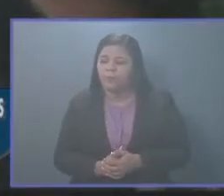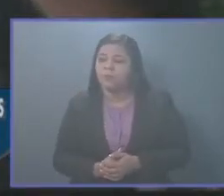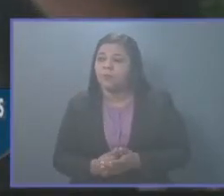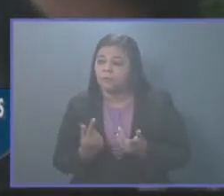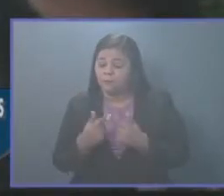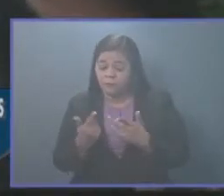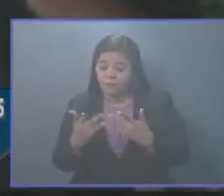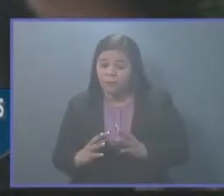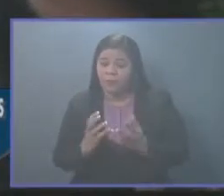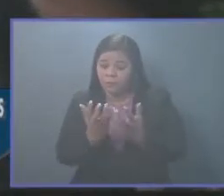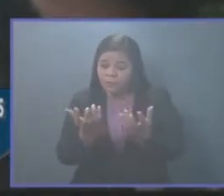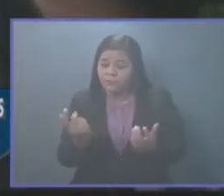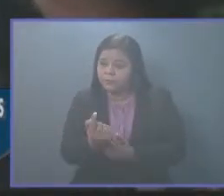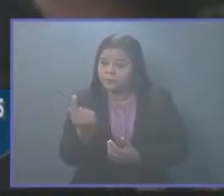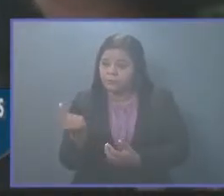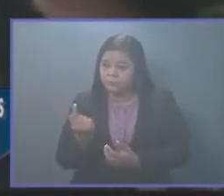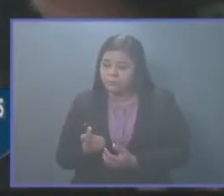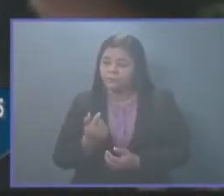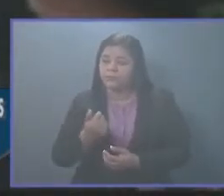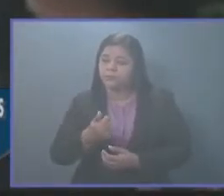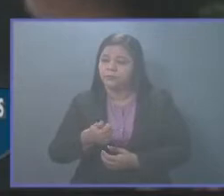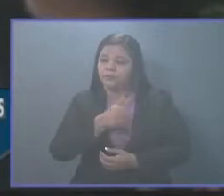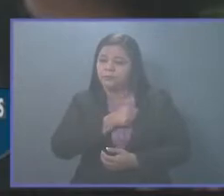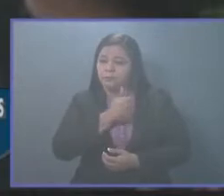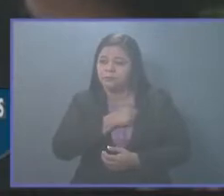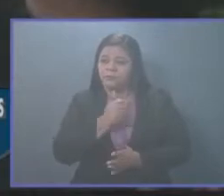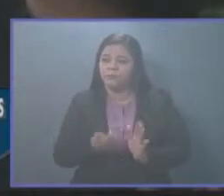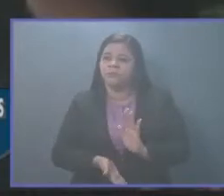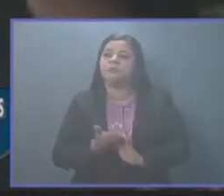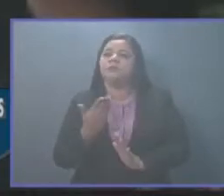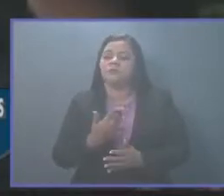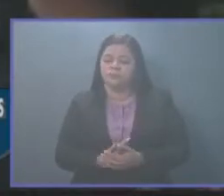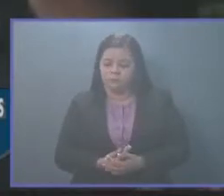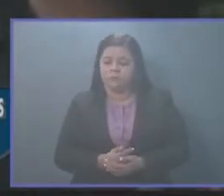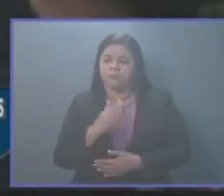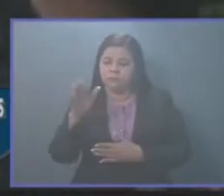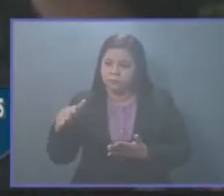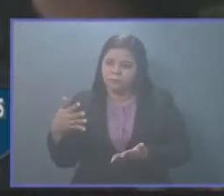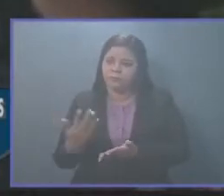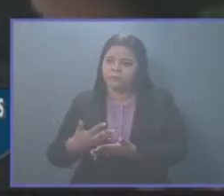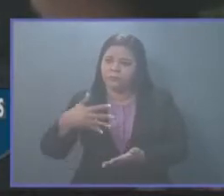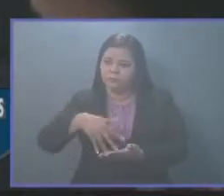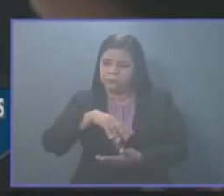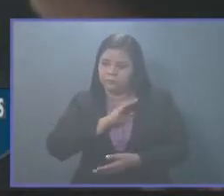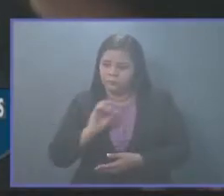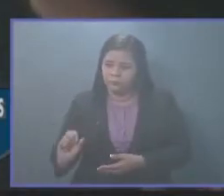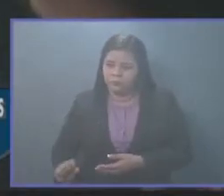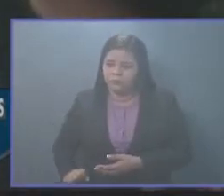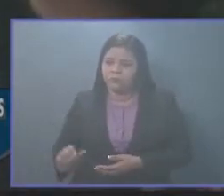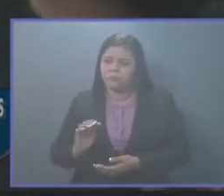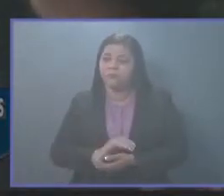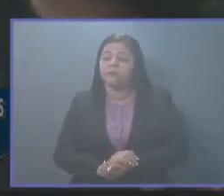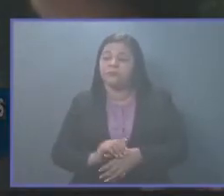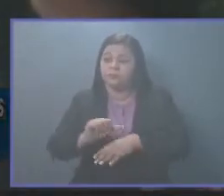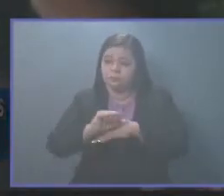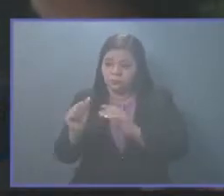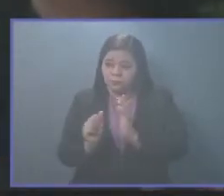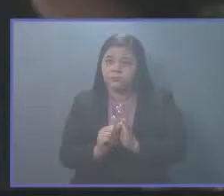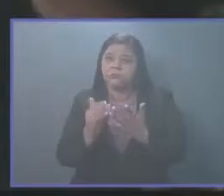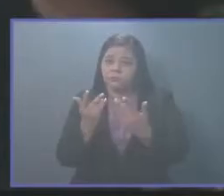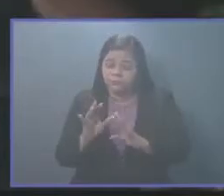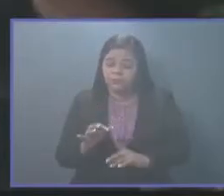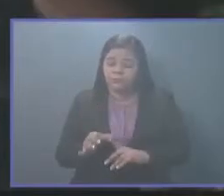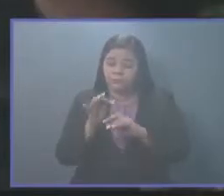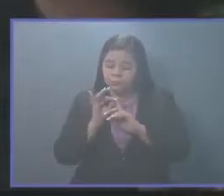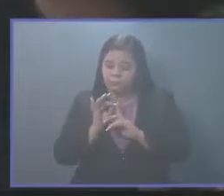comité ciudadano que se encargase de ser el receptor en nombre de todo el pueblo salvadoreño, instrumentado por la Asamblea Legislativa en cuanto al